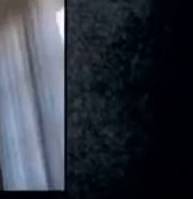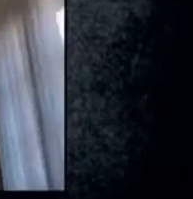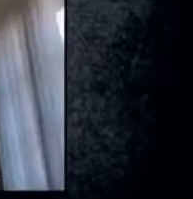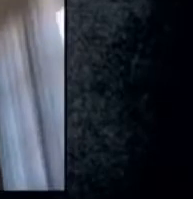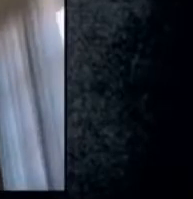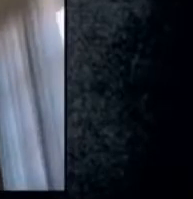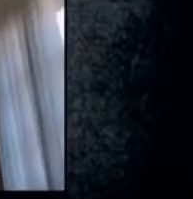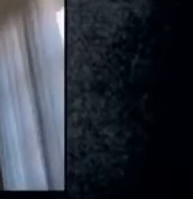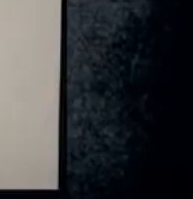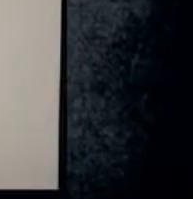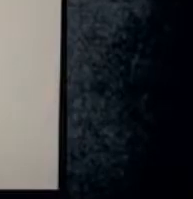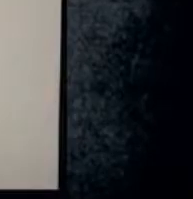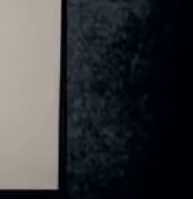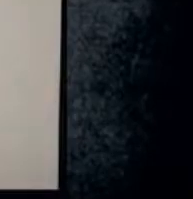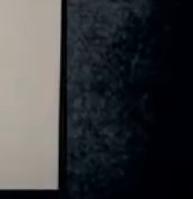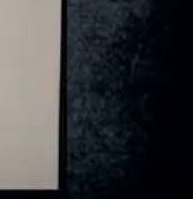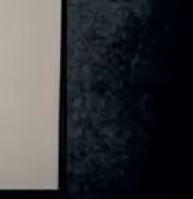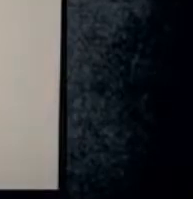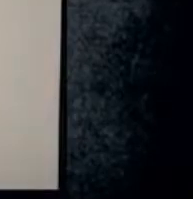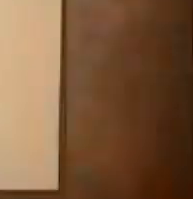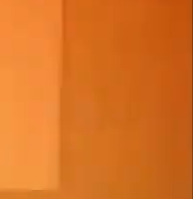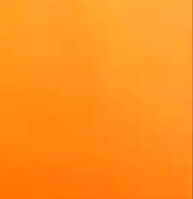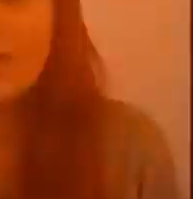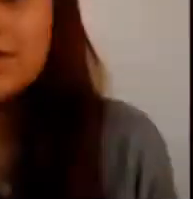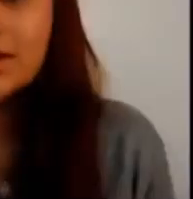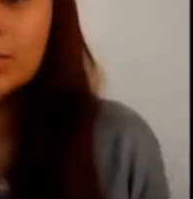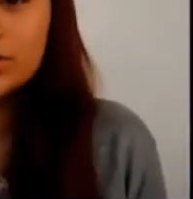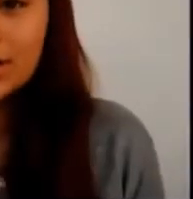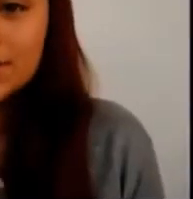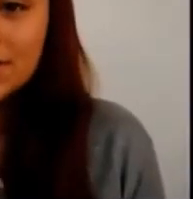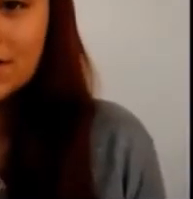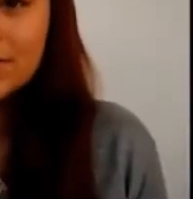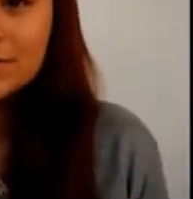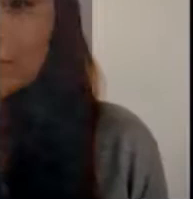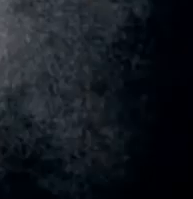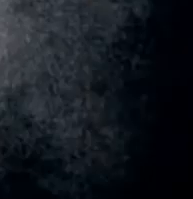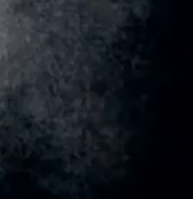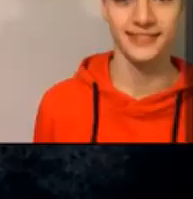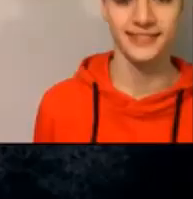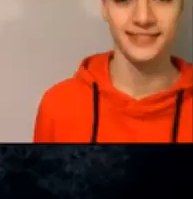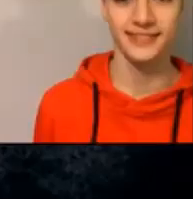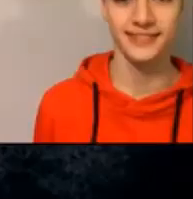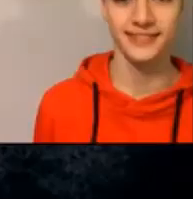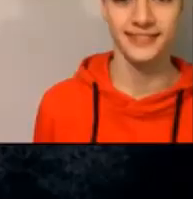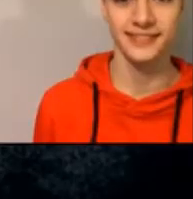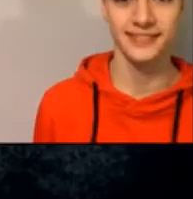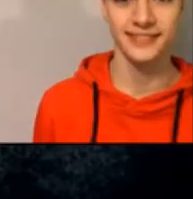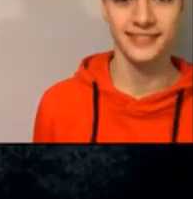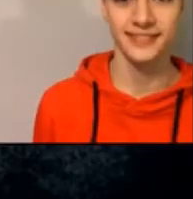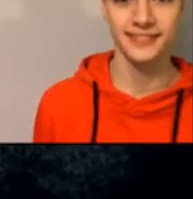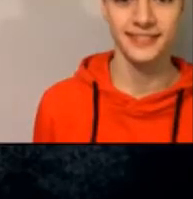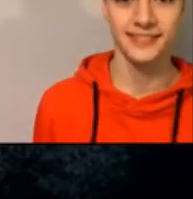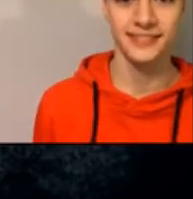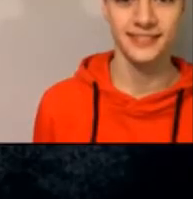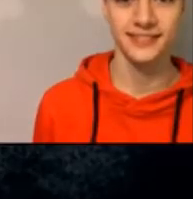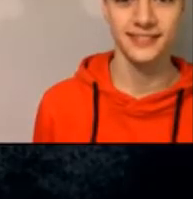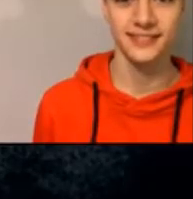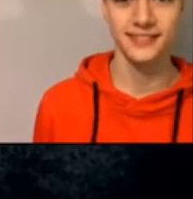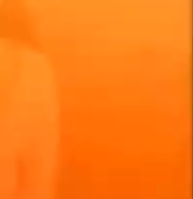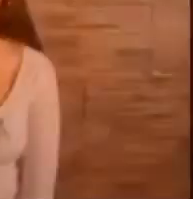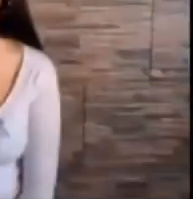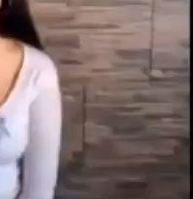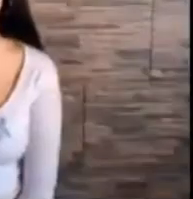la forma que exija la justicia en ver el culo de los actuales circunstancias todas y cada una de ellas así lo